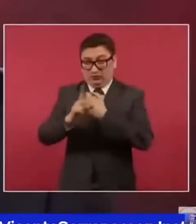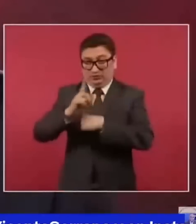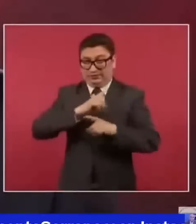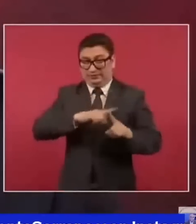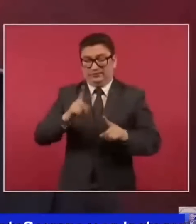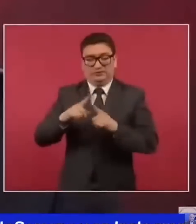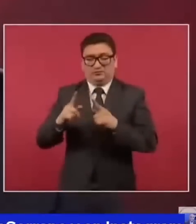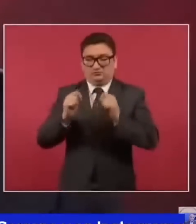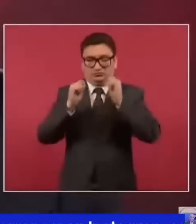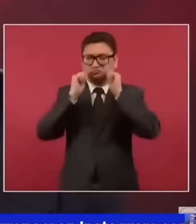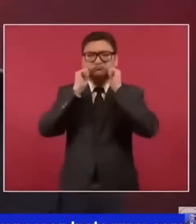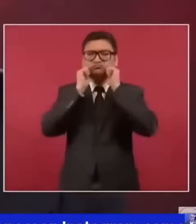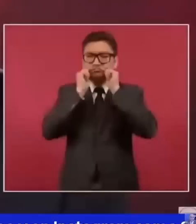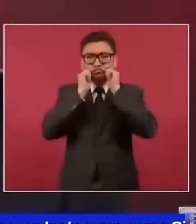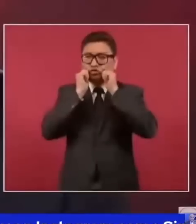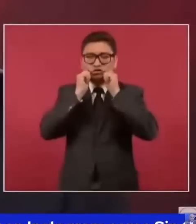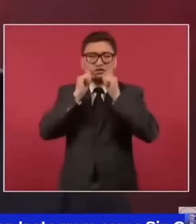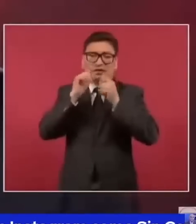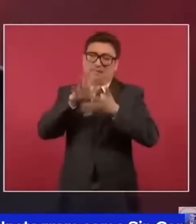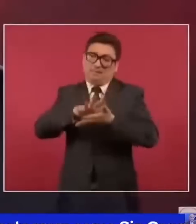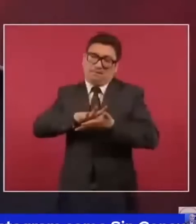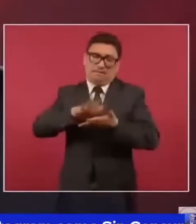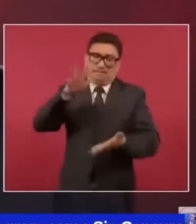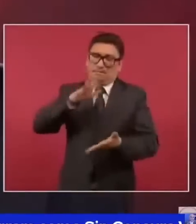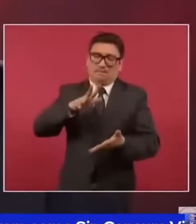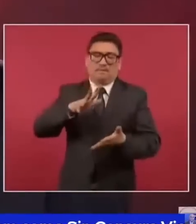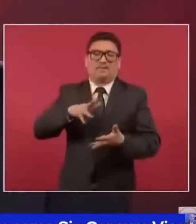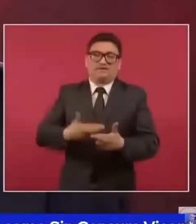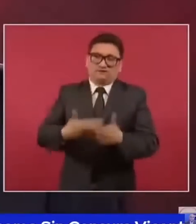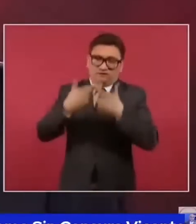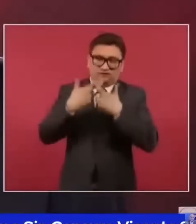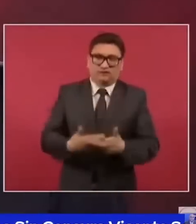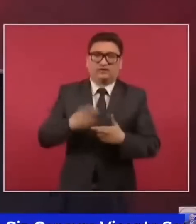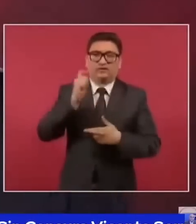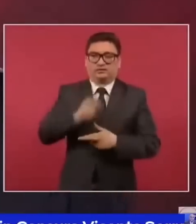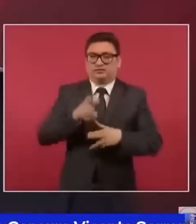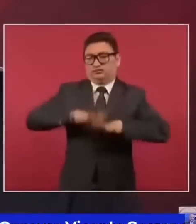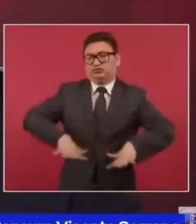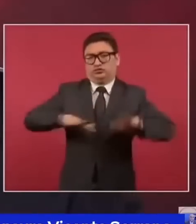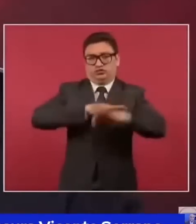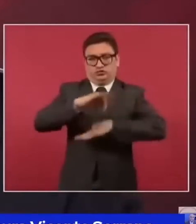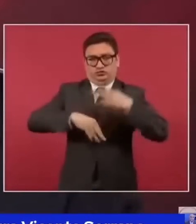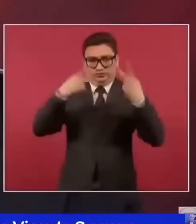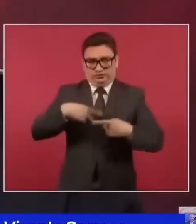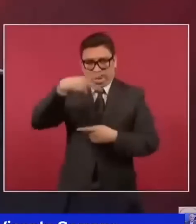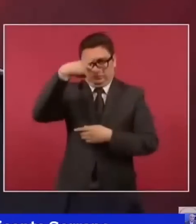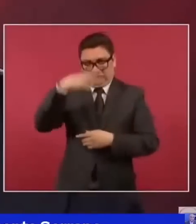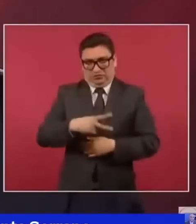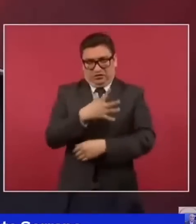de que la mayor riqueza de México es la honestidad de su pueblo.